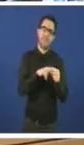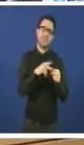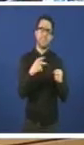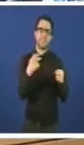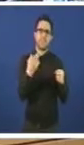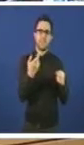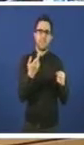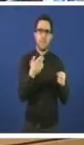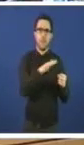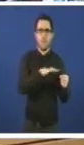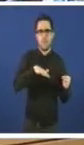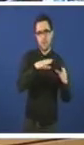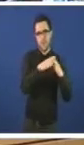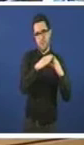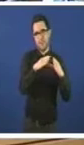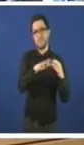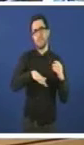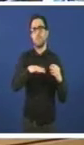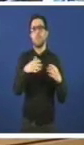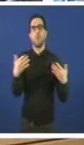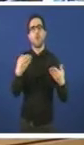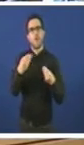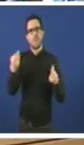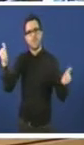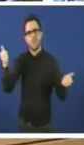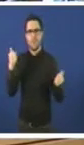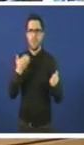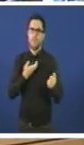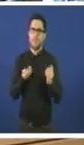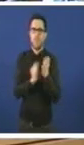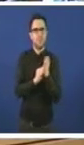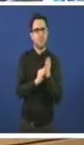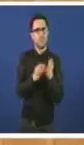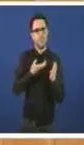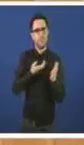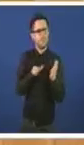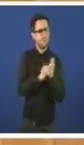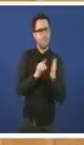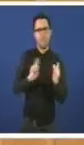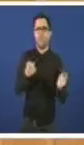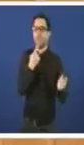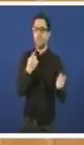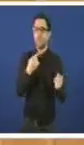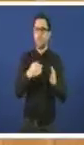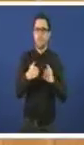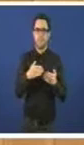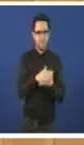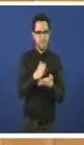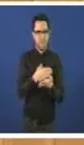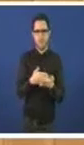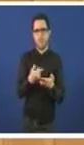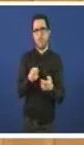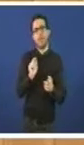otro partido popular este goberno galeguista do partido popular saca ahora este manual de señalización turística